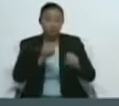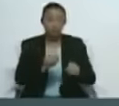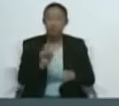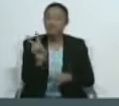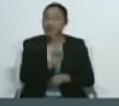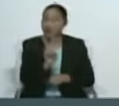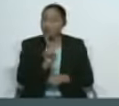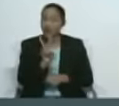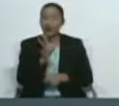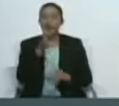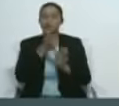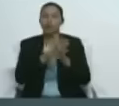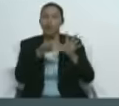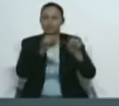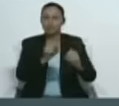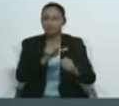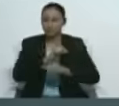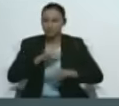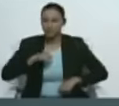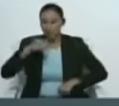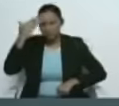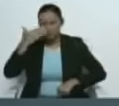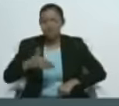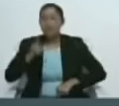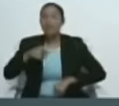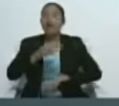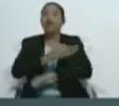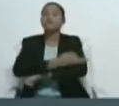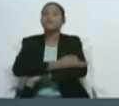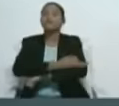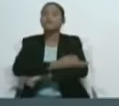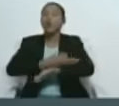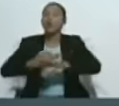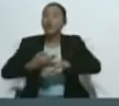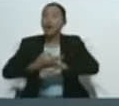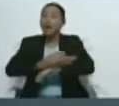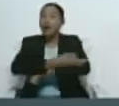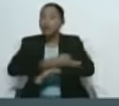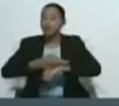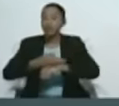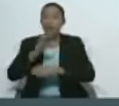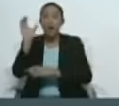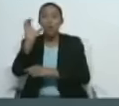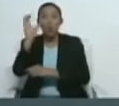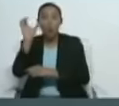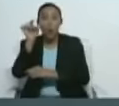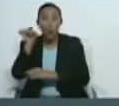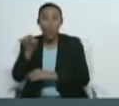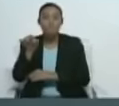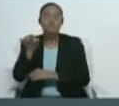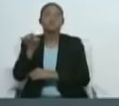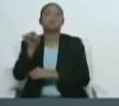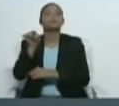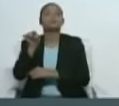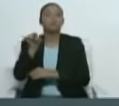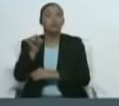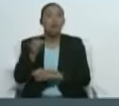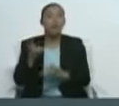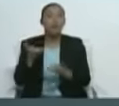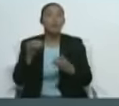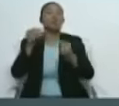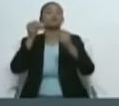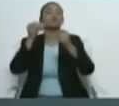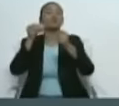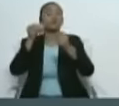bombardeo por la frontera con Colombia han utilizado mercenarios como luego ocurrió el intento de asesinato con drones del